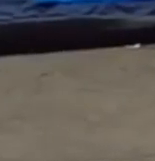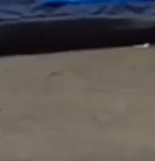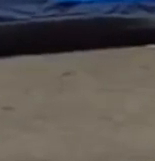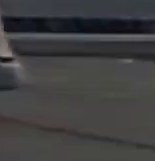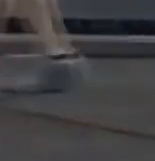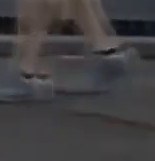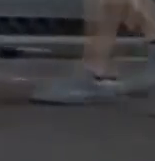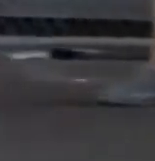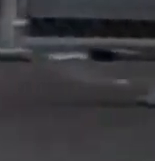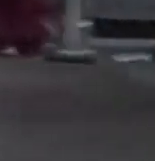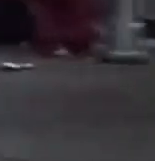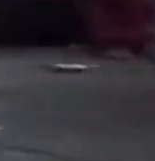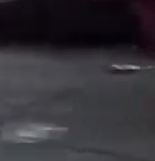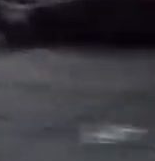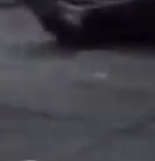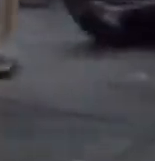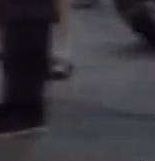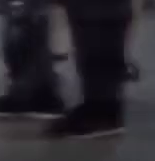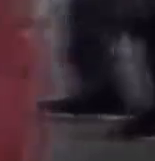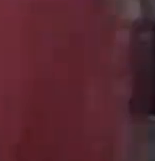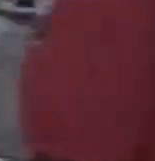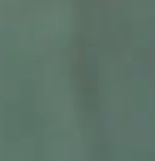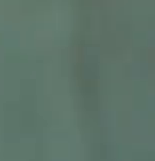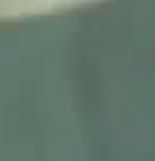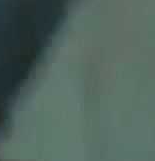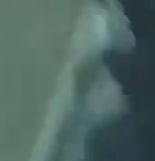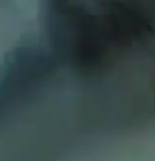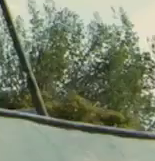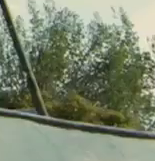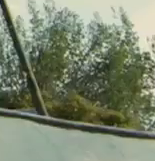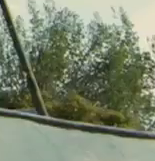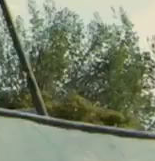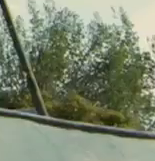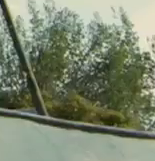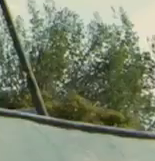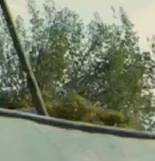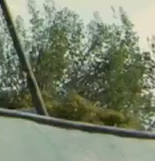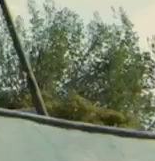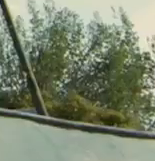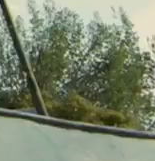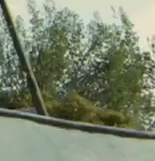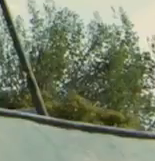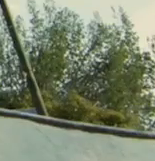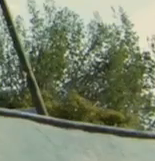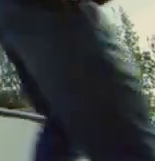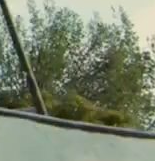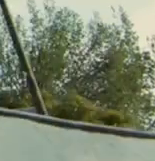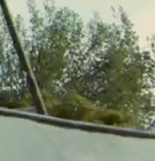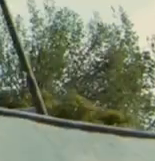te arriesgues. No vale la pena. Si necesitas ayuda, llama a la Línea de la Vida.